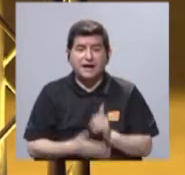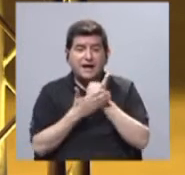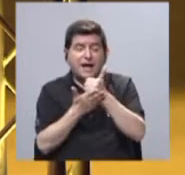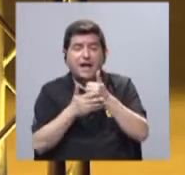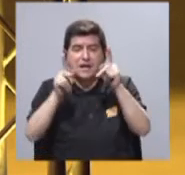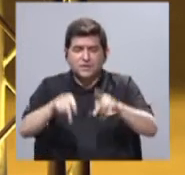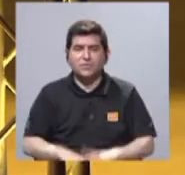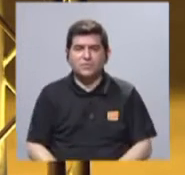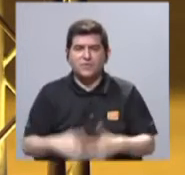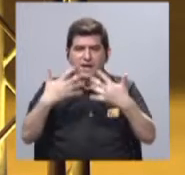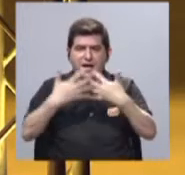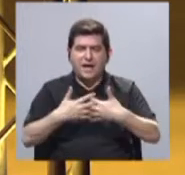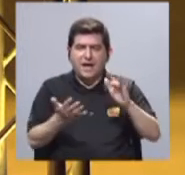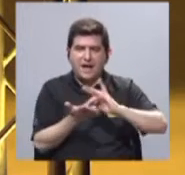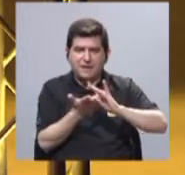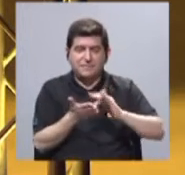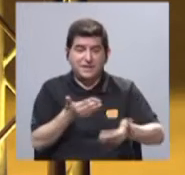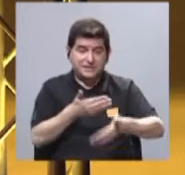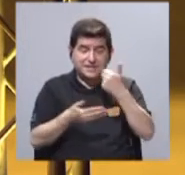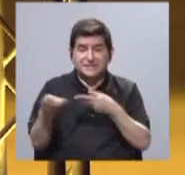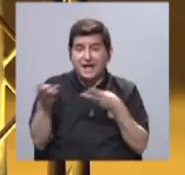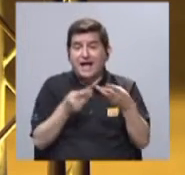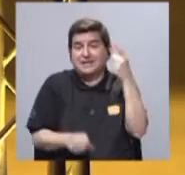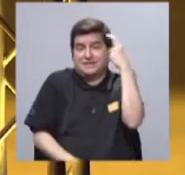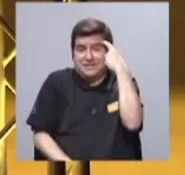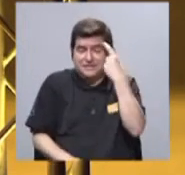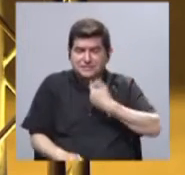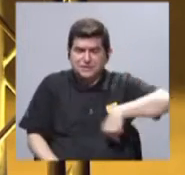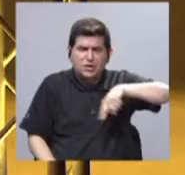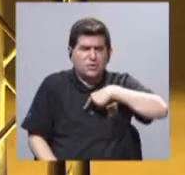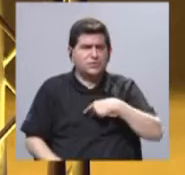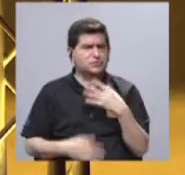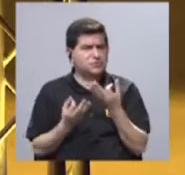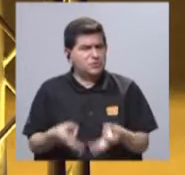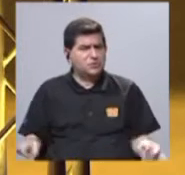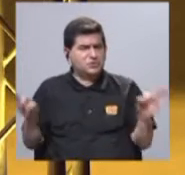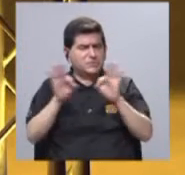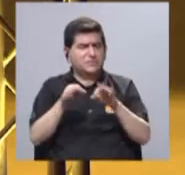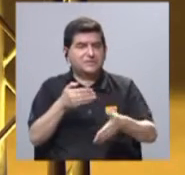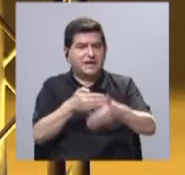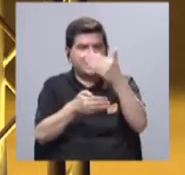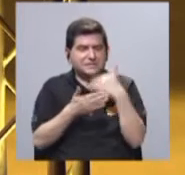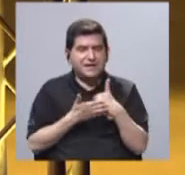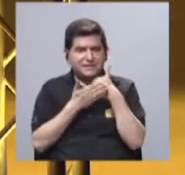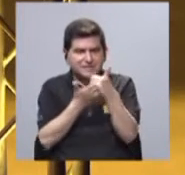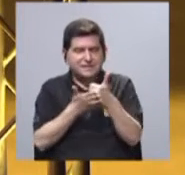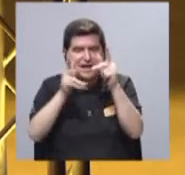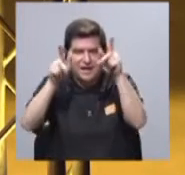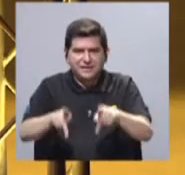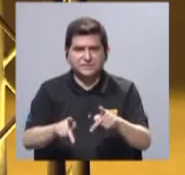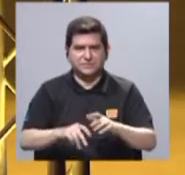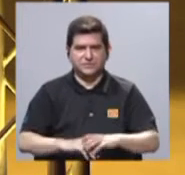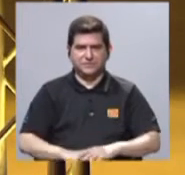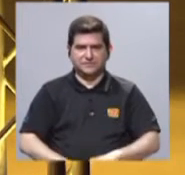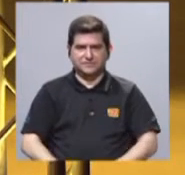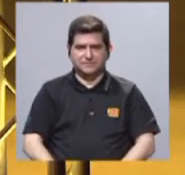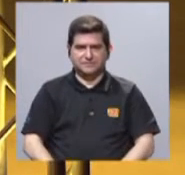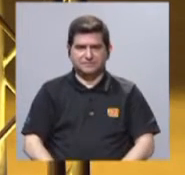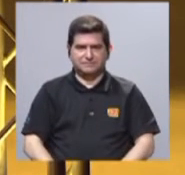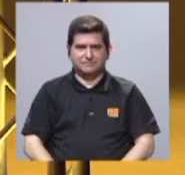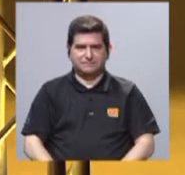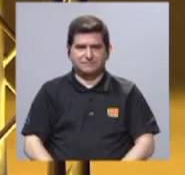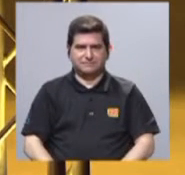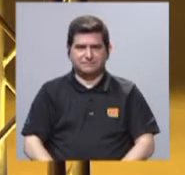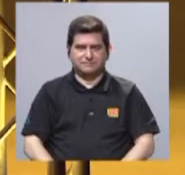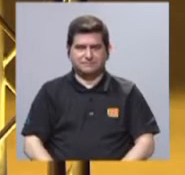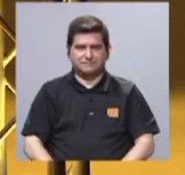acelerar los procesos de investigación clínica para llegar antes a las personas las compañías farmacéuticas dicen llegar